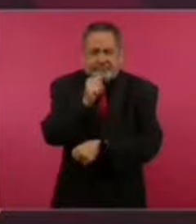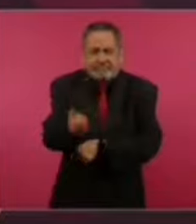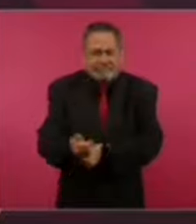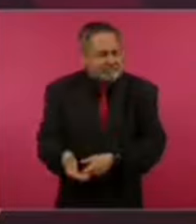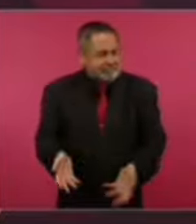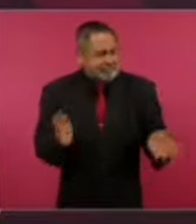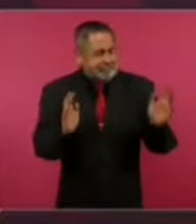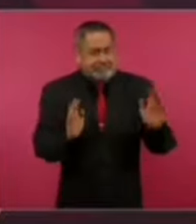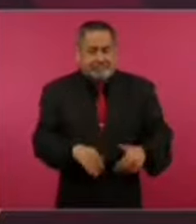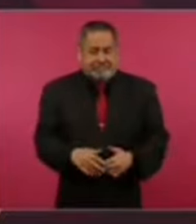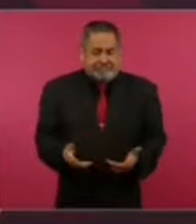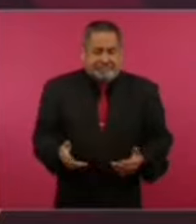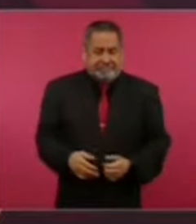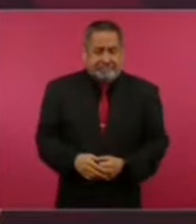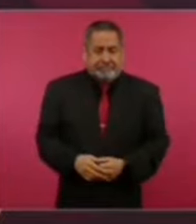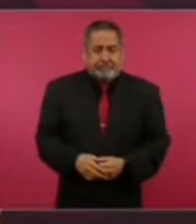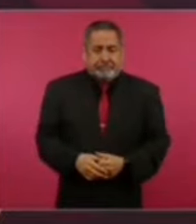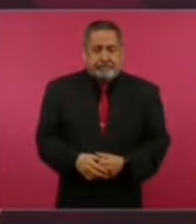nada.